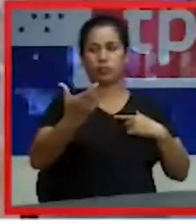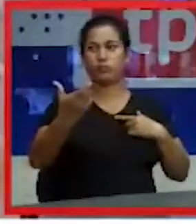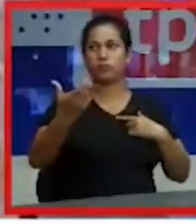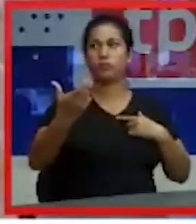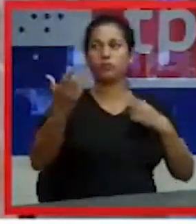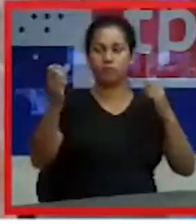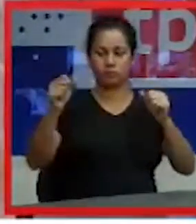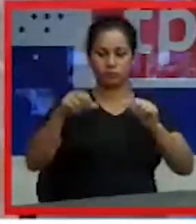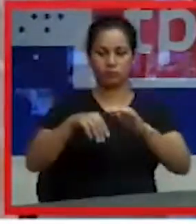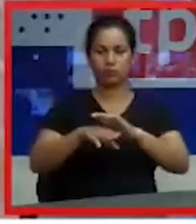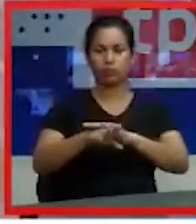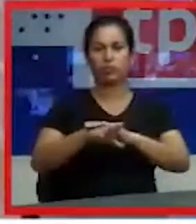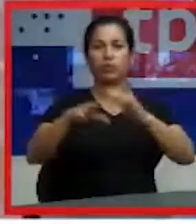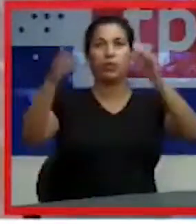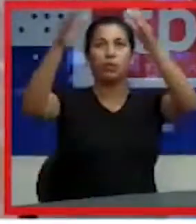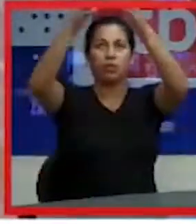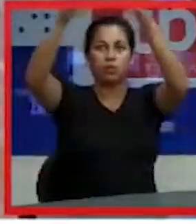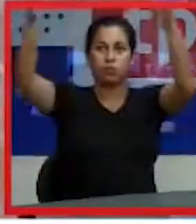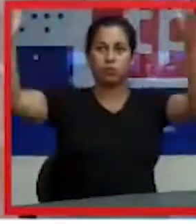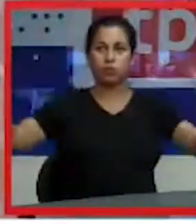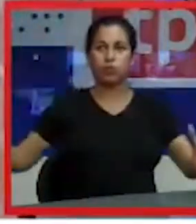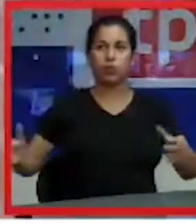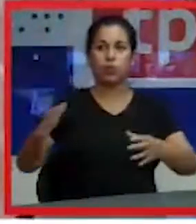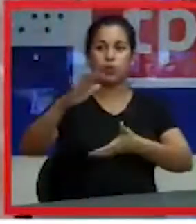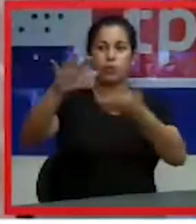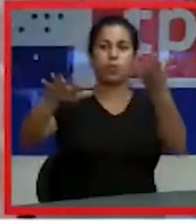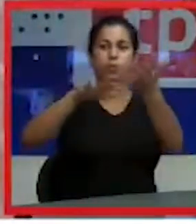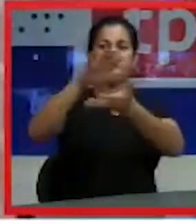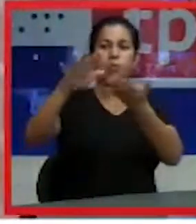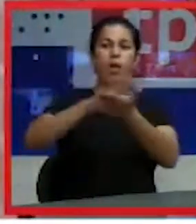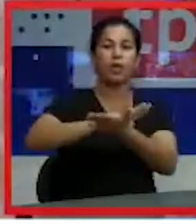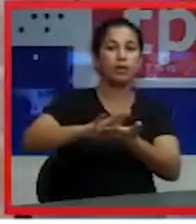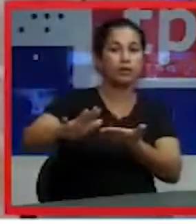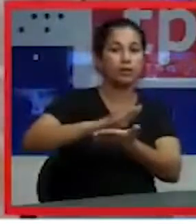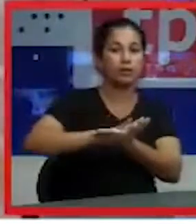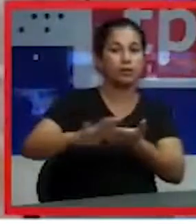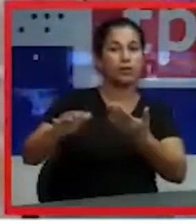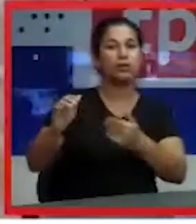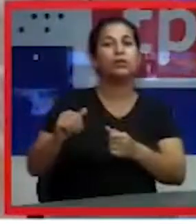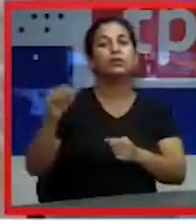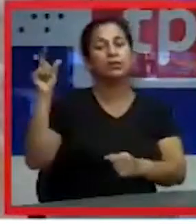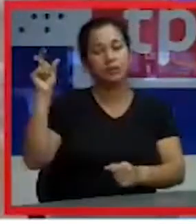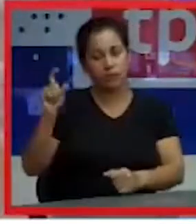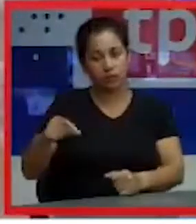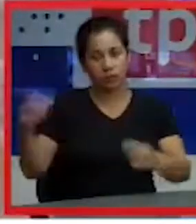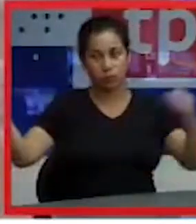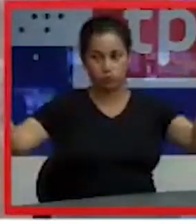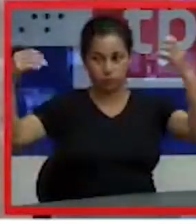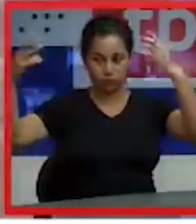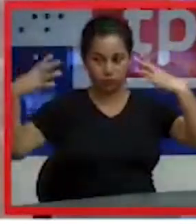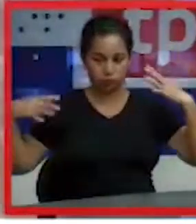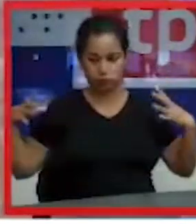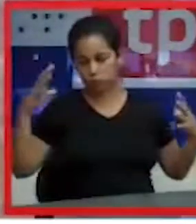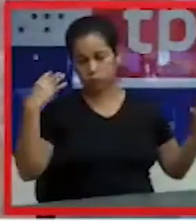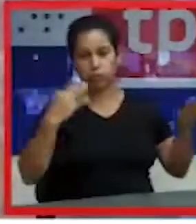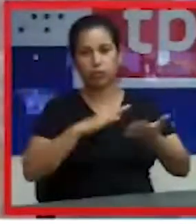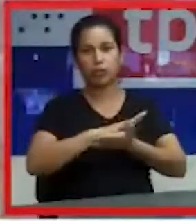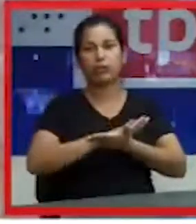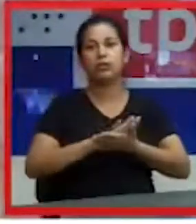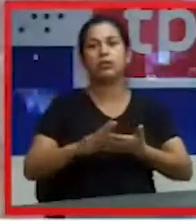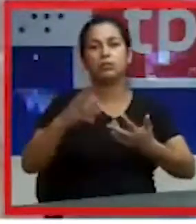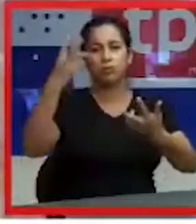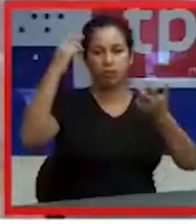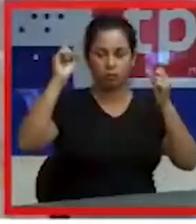unos túneles de desinfección, ahí podemos trabajar, porque en el mercado central estamos concentrados la mayor parte de los asociados, y